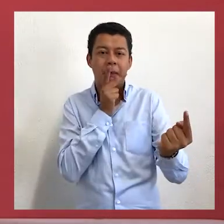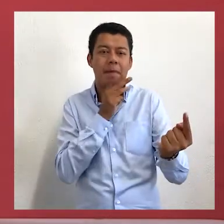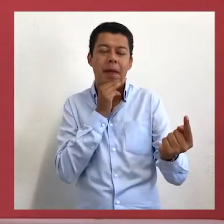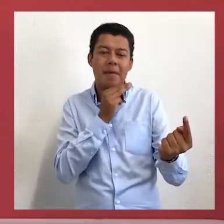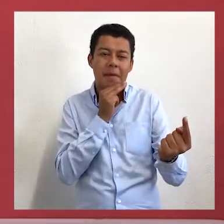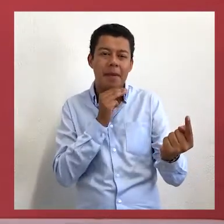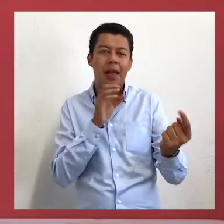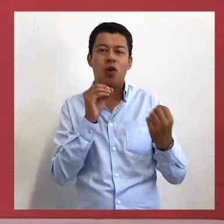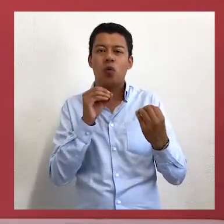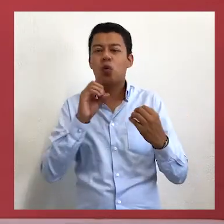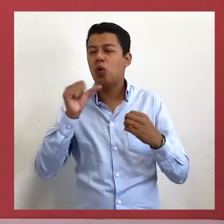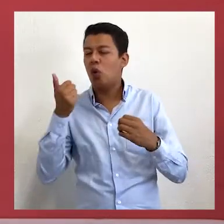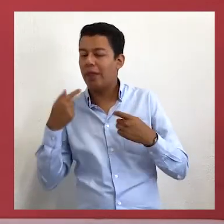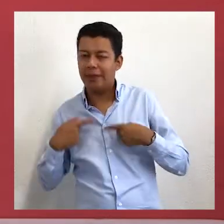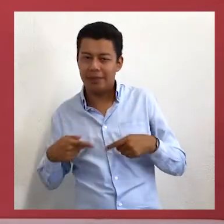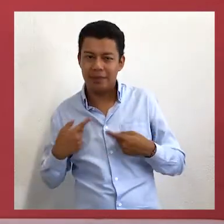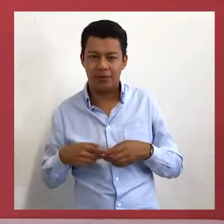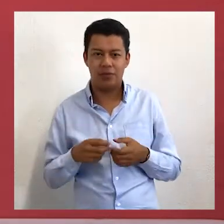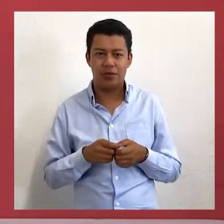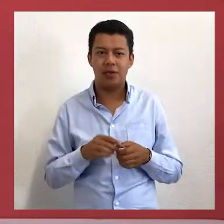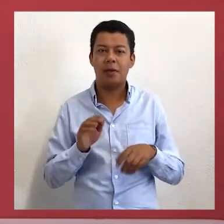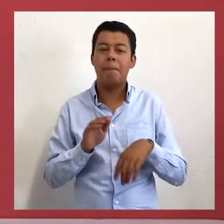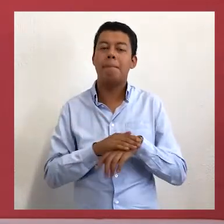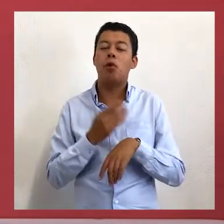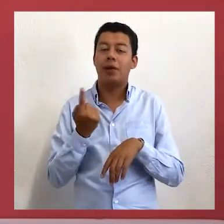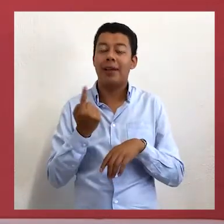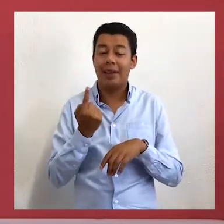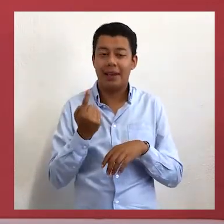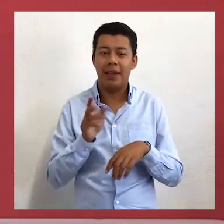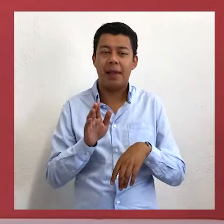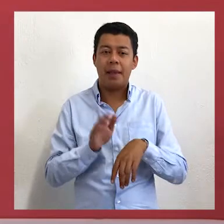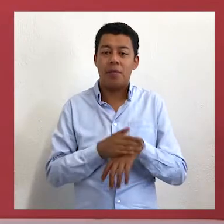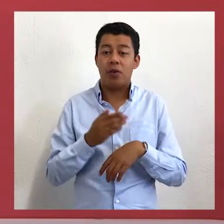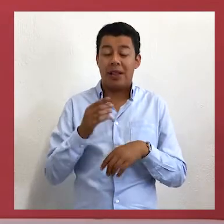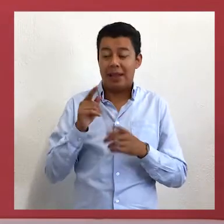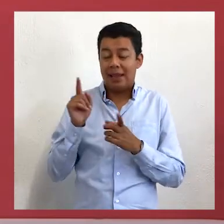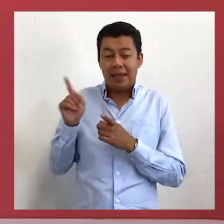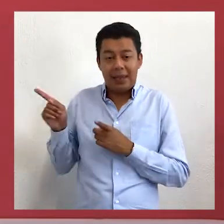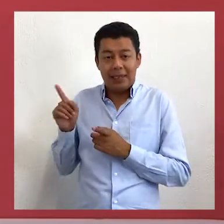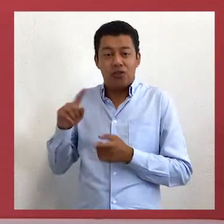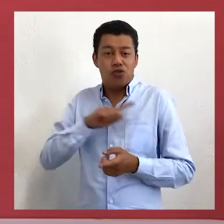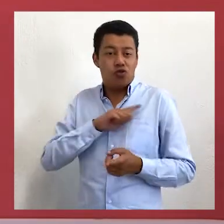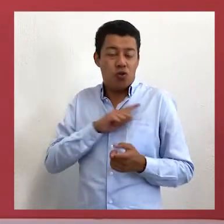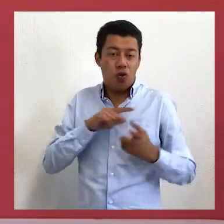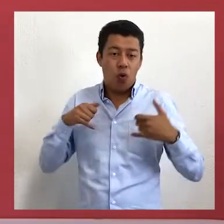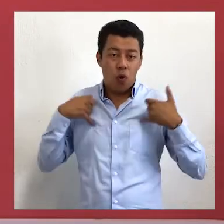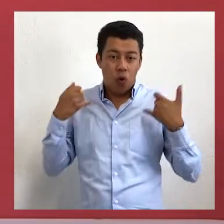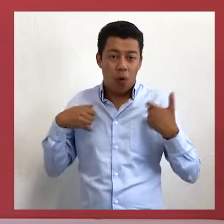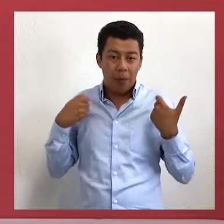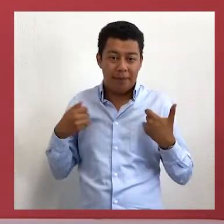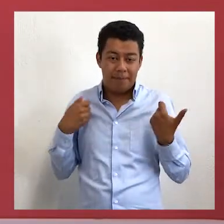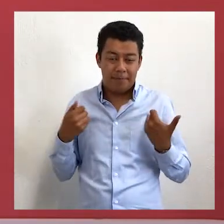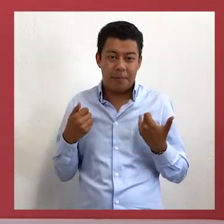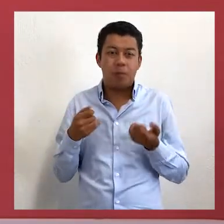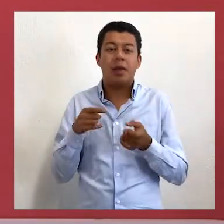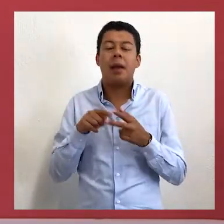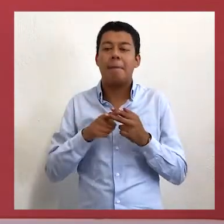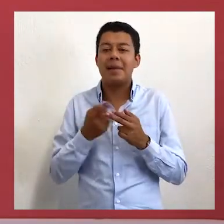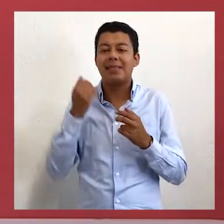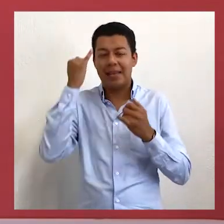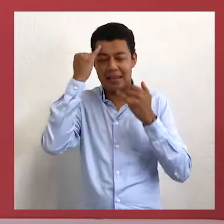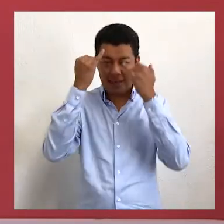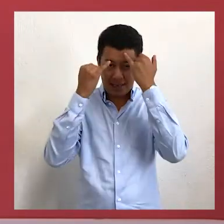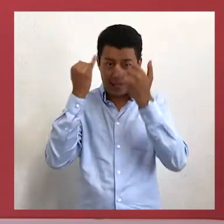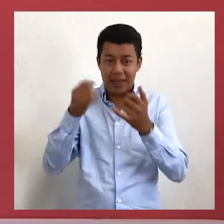imágenes de autoridad que le están creando esas ideas. ¿Por qué? Porque en esta etapa él empieza a formar, ella empieza a formar